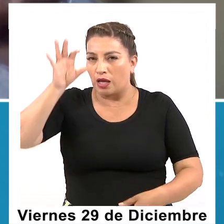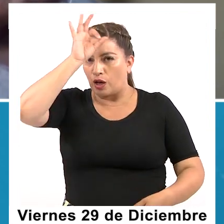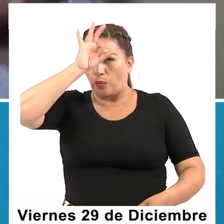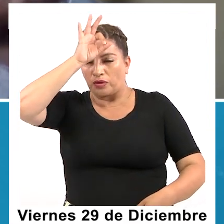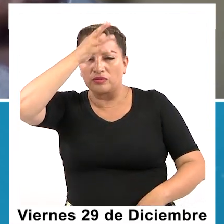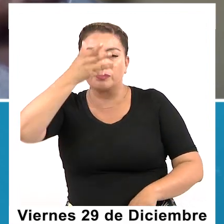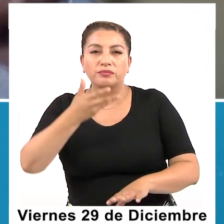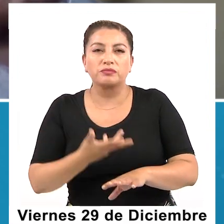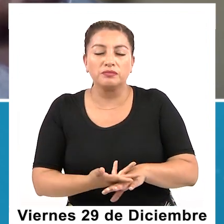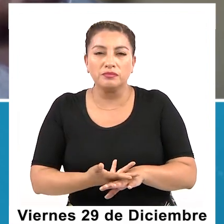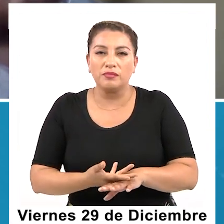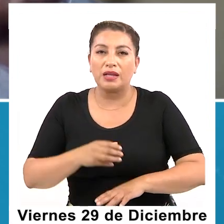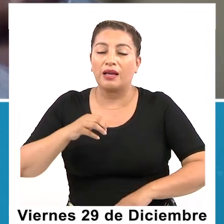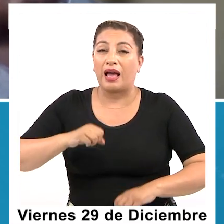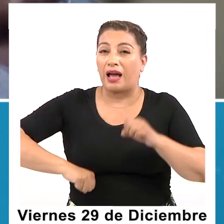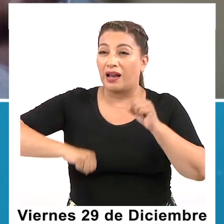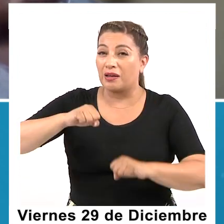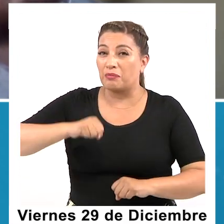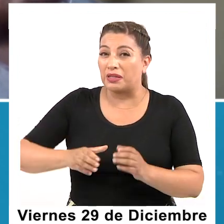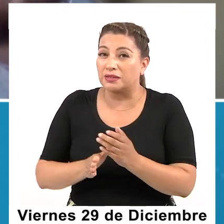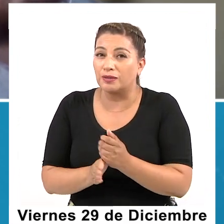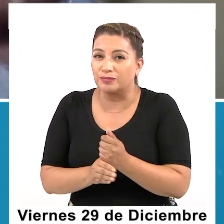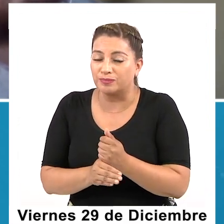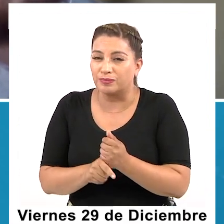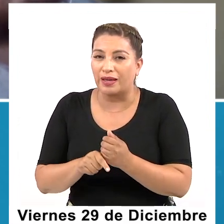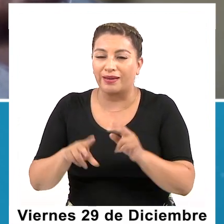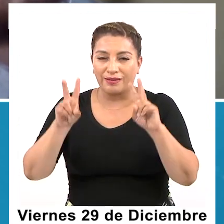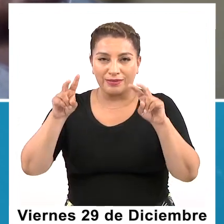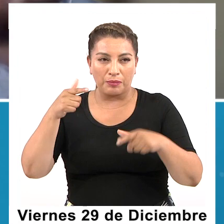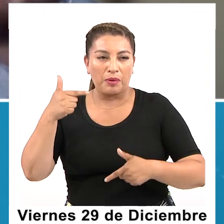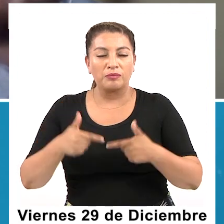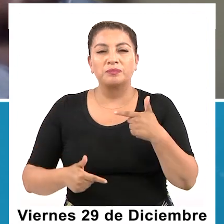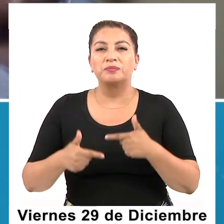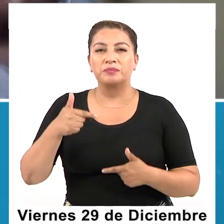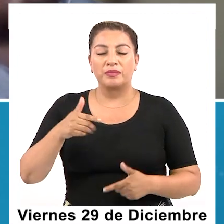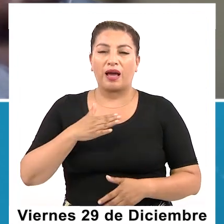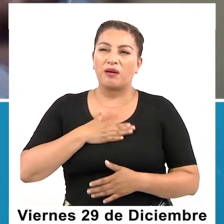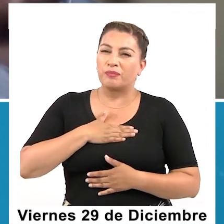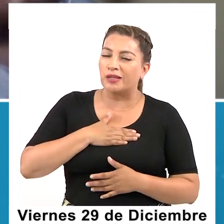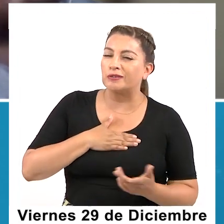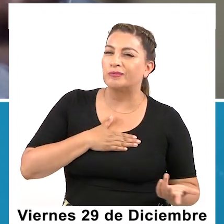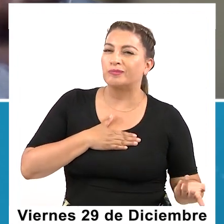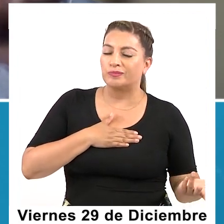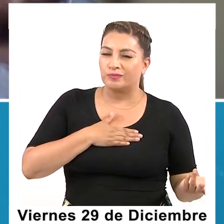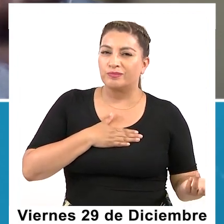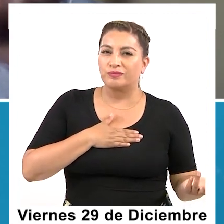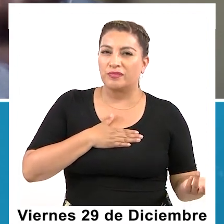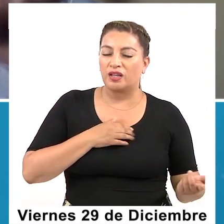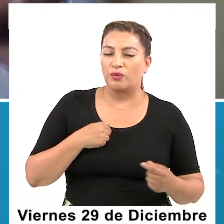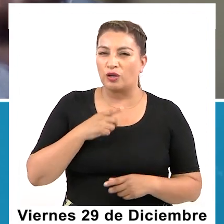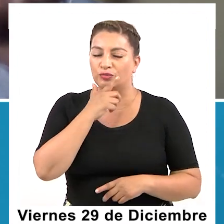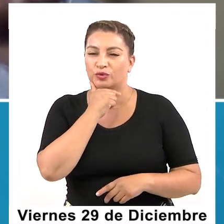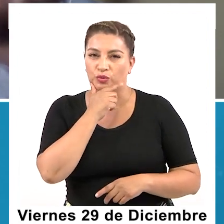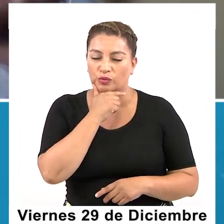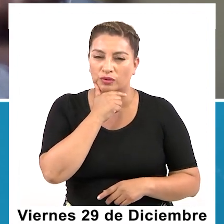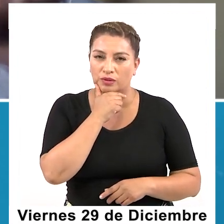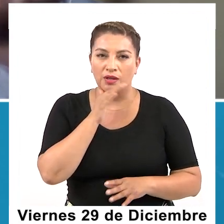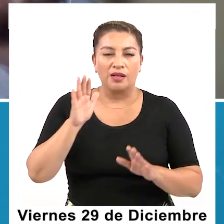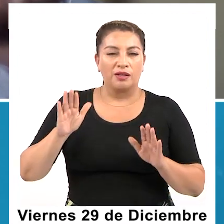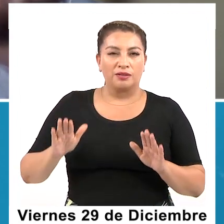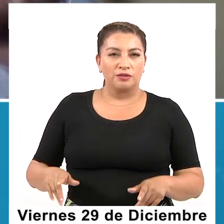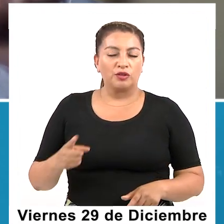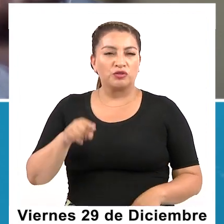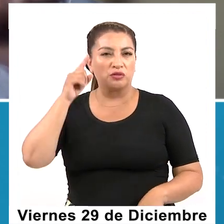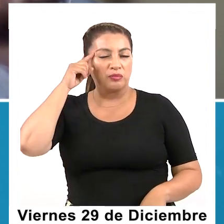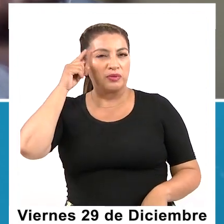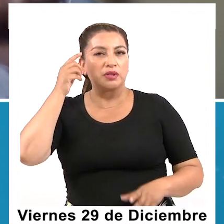hubo precisamente a estas empresas corruptoras en el mundo político, a mí me deja un sabor bastante amargo. Es lo mismo como si